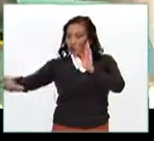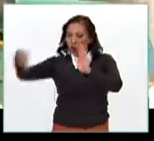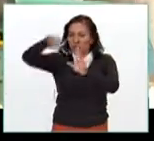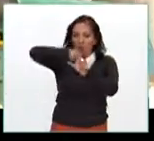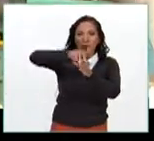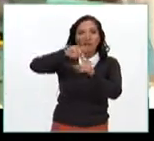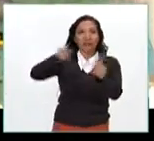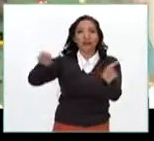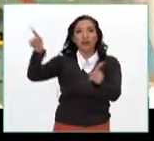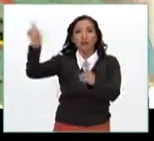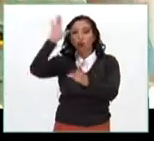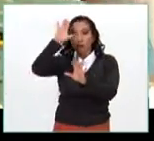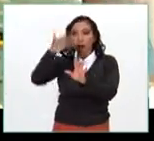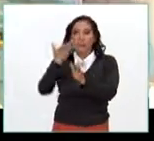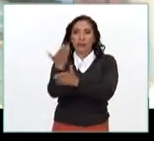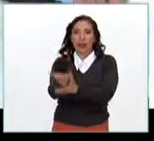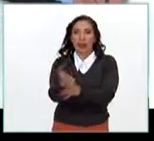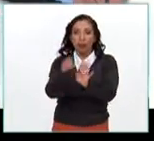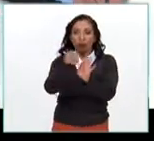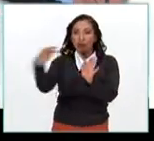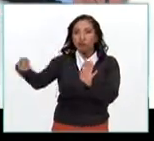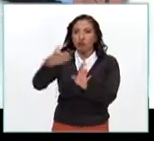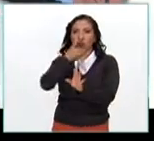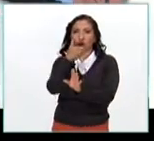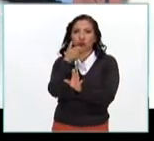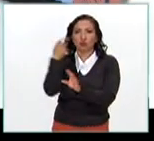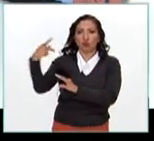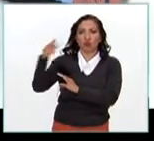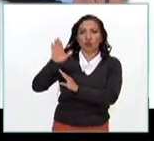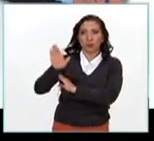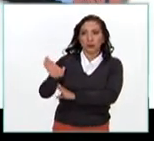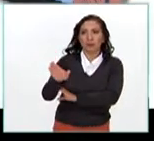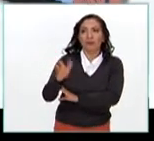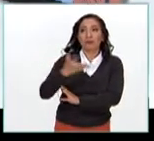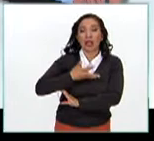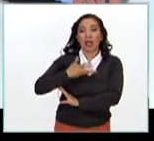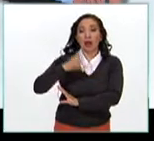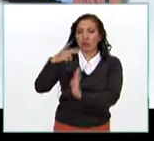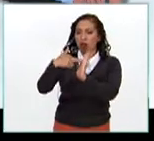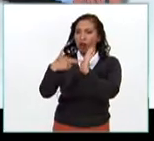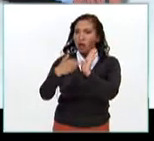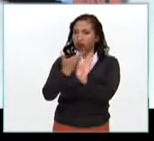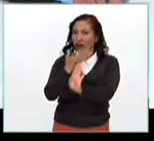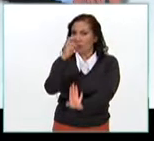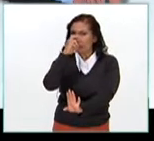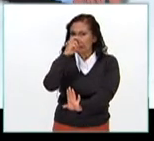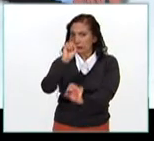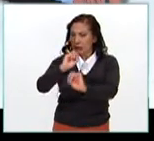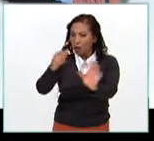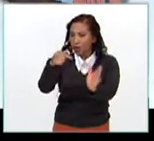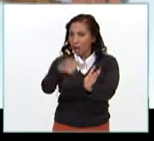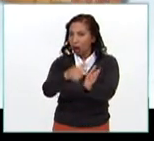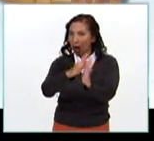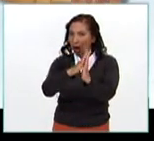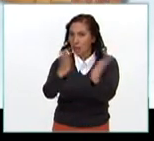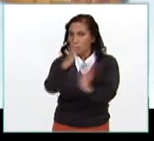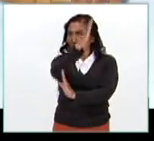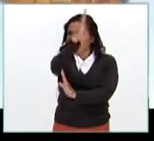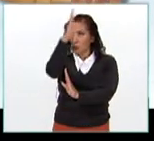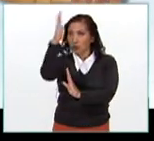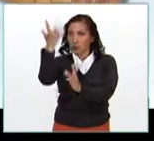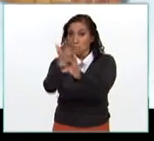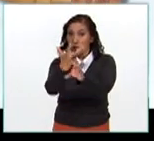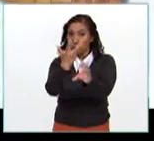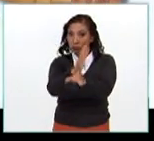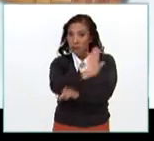es otra cultura, ellos piden mucho esto. Exactamente, porque además como ellos tienen como reglas muy claras para las bibliotecas